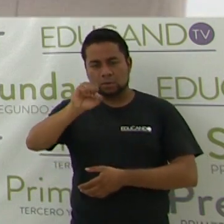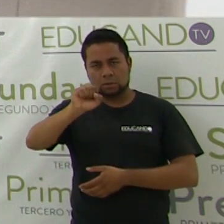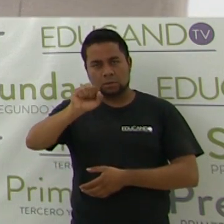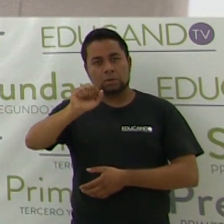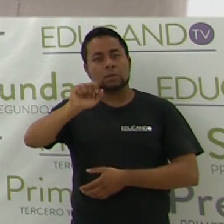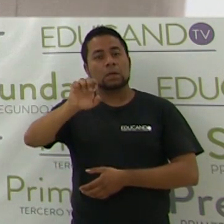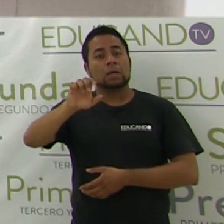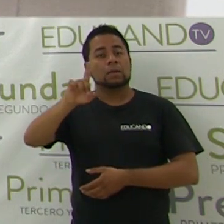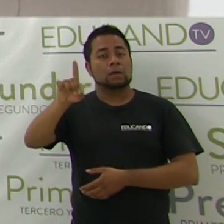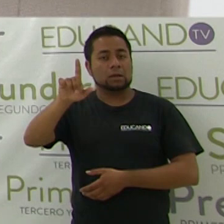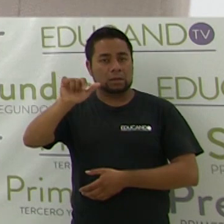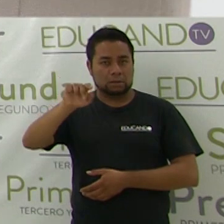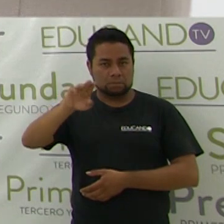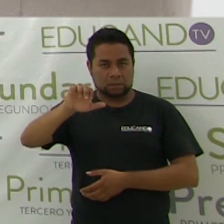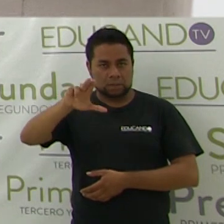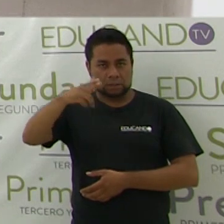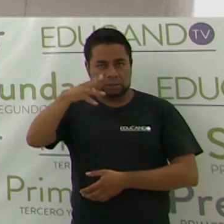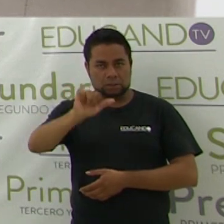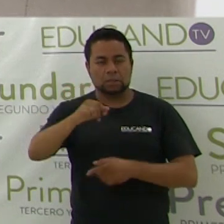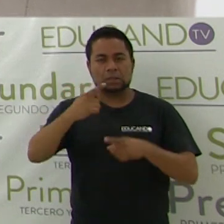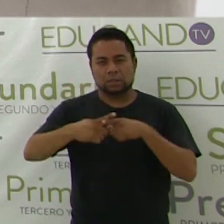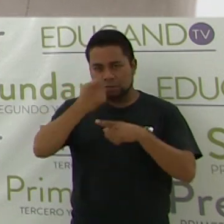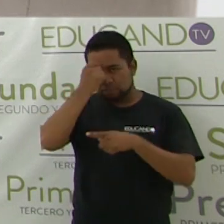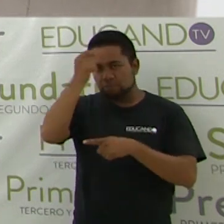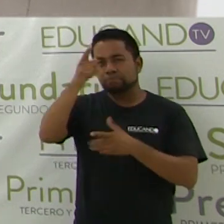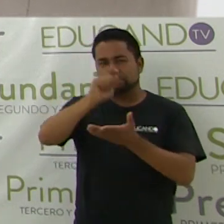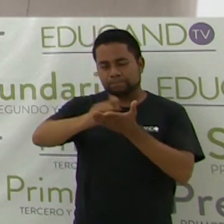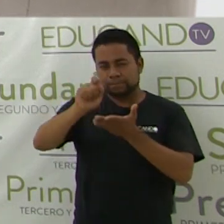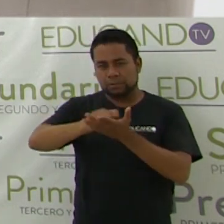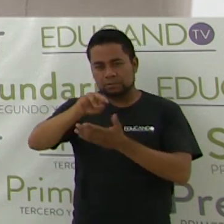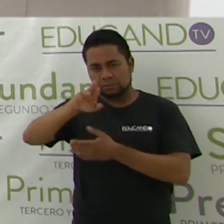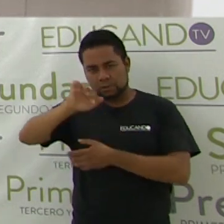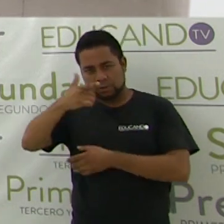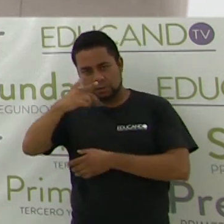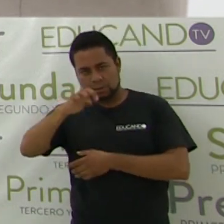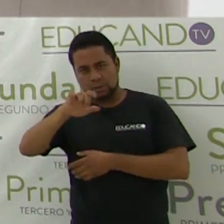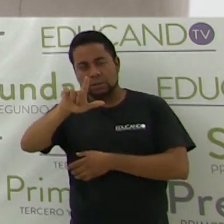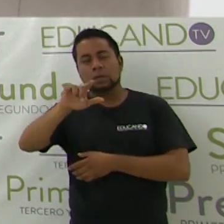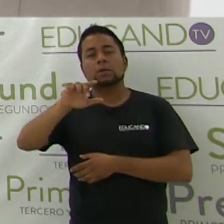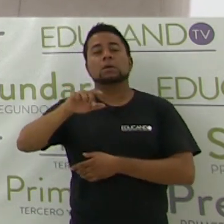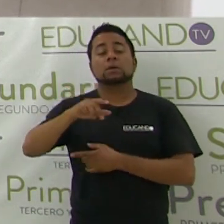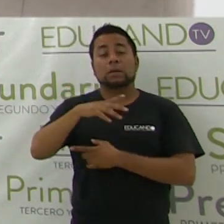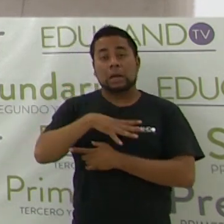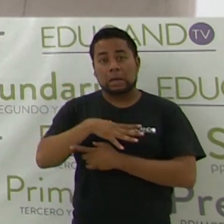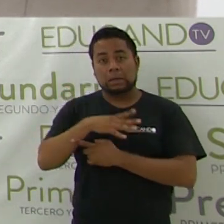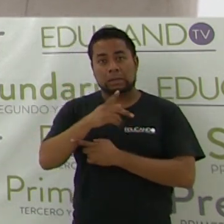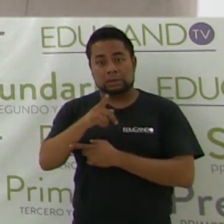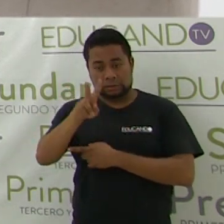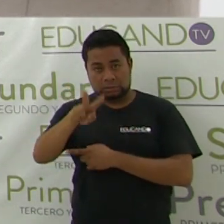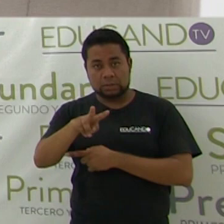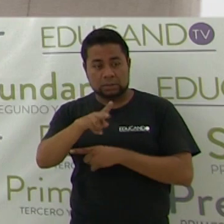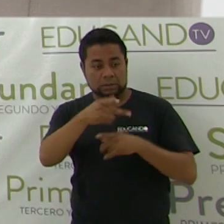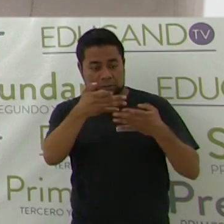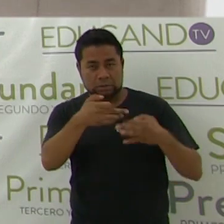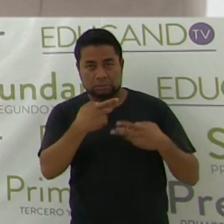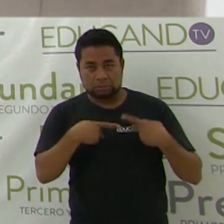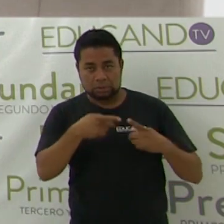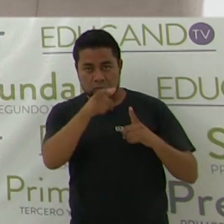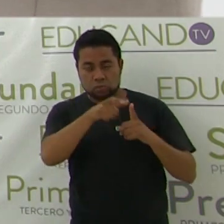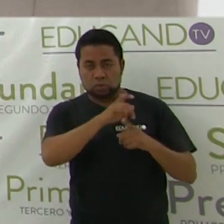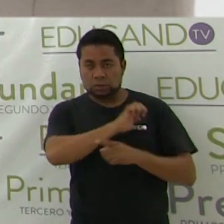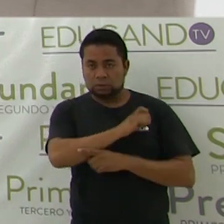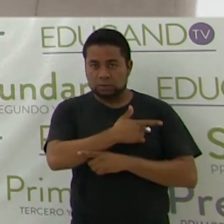de Miguel Cervantes Saavedra. Es un escritor español de lo que ahora se